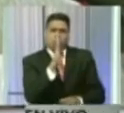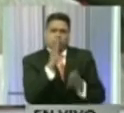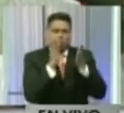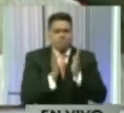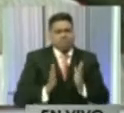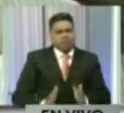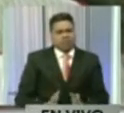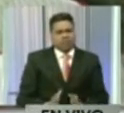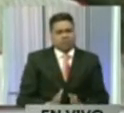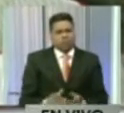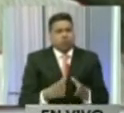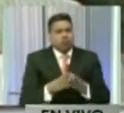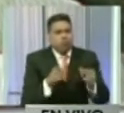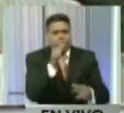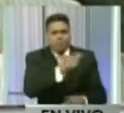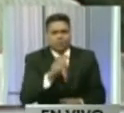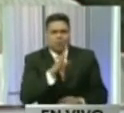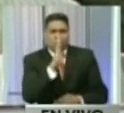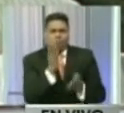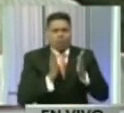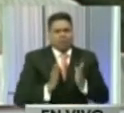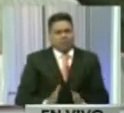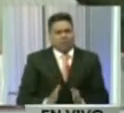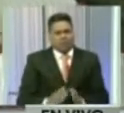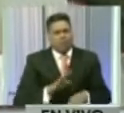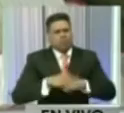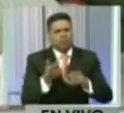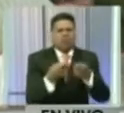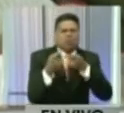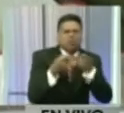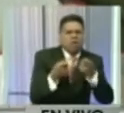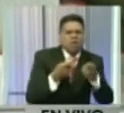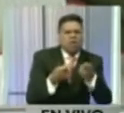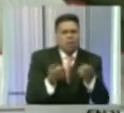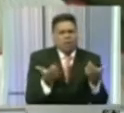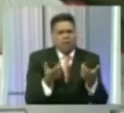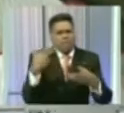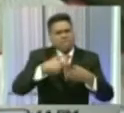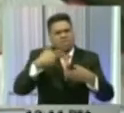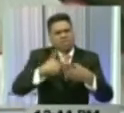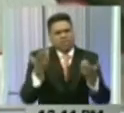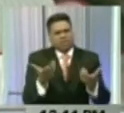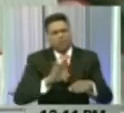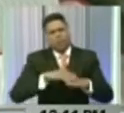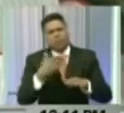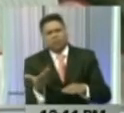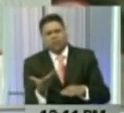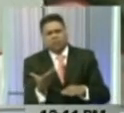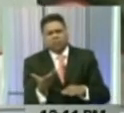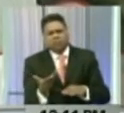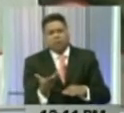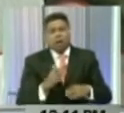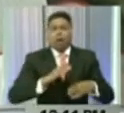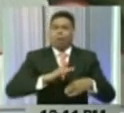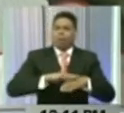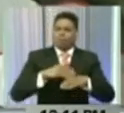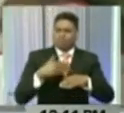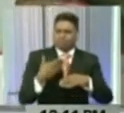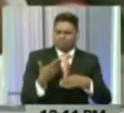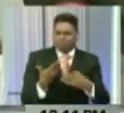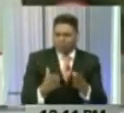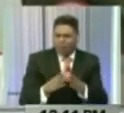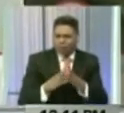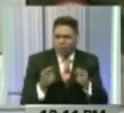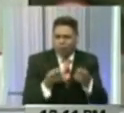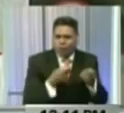ministros de Finanzas, todos son banqueros. ¿Por qué controlaban a PDVSA? Porque es la fuente de ingreso de una economía petrolera rentista.